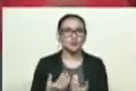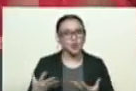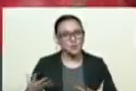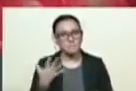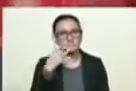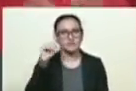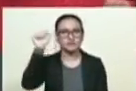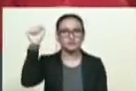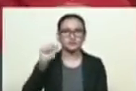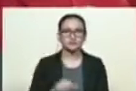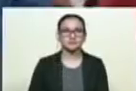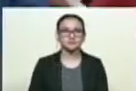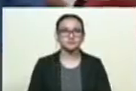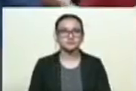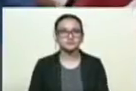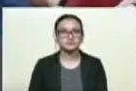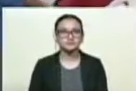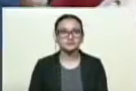Nicolás Maduro.